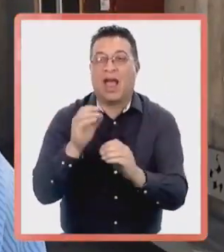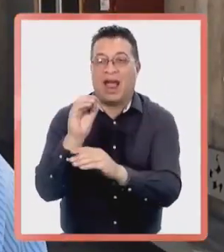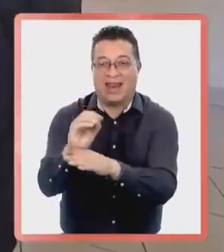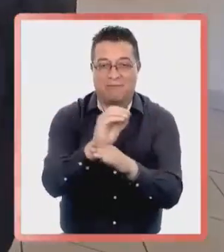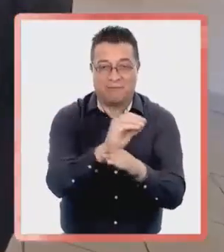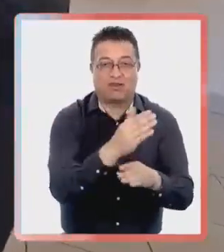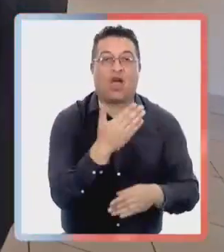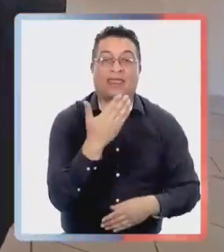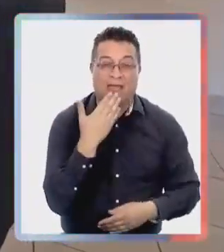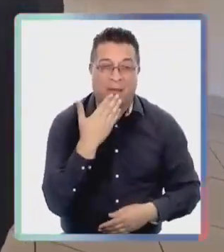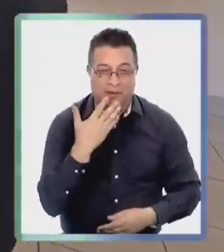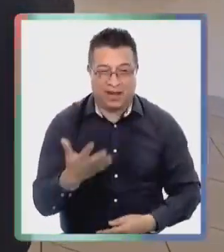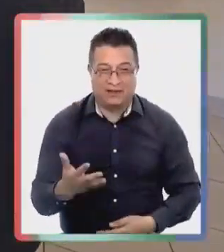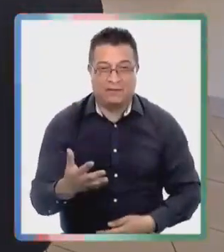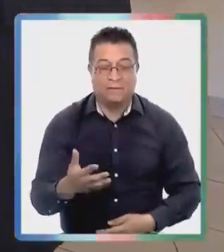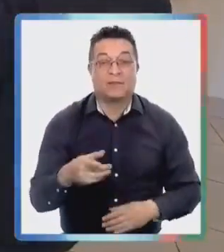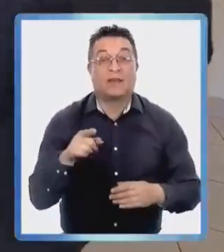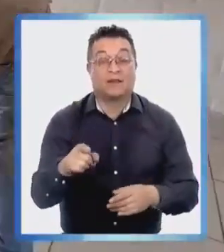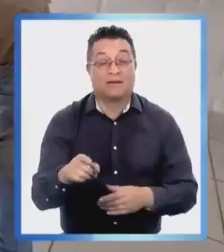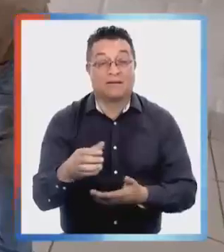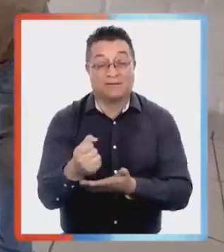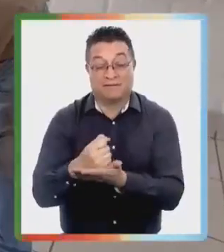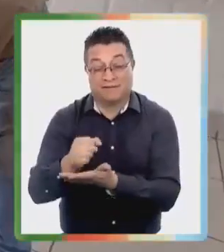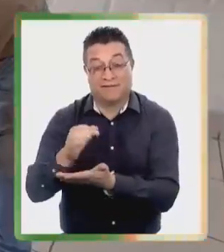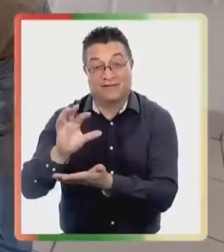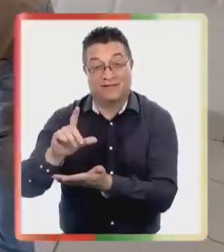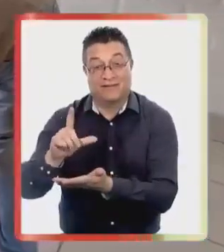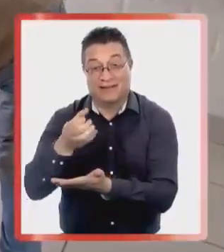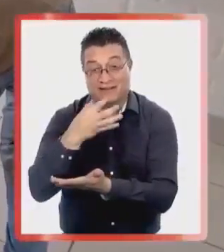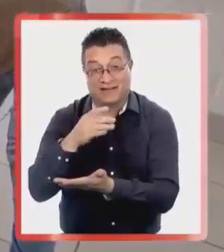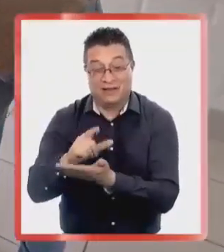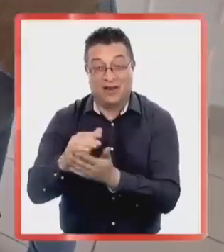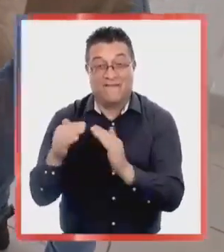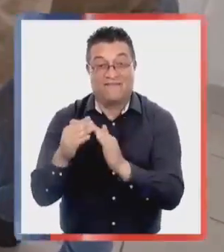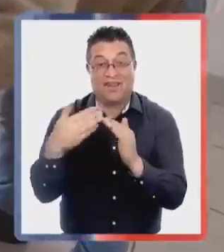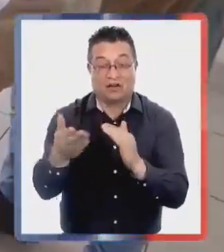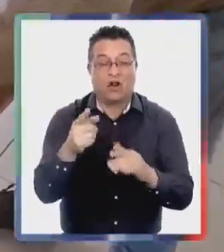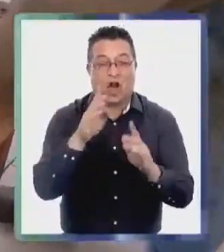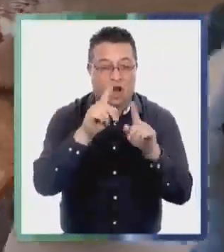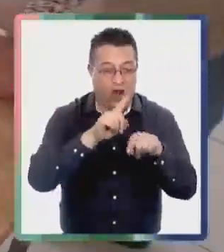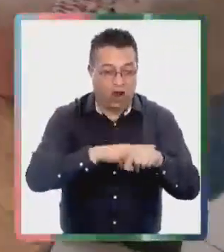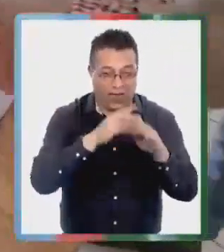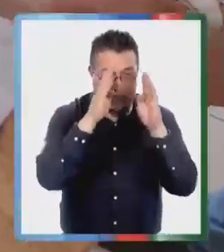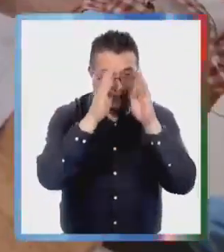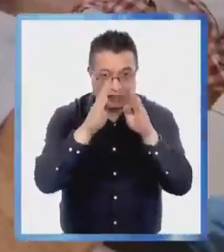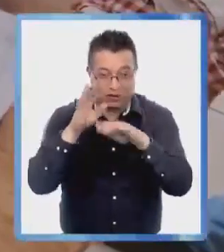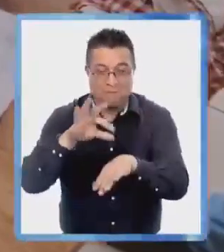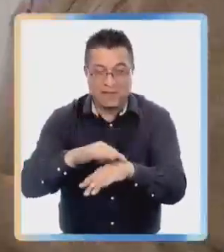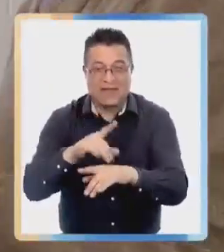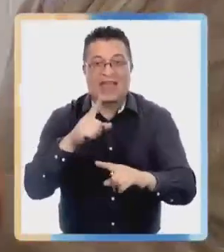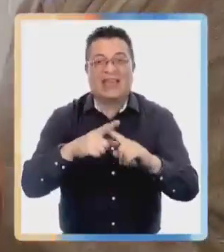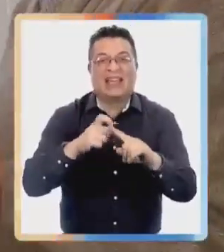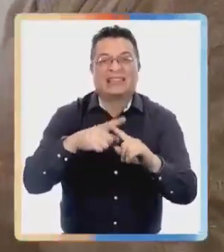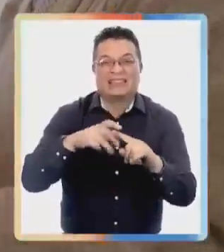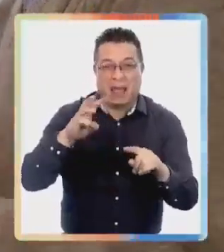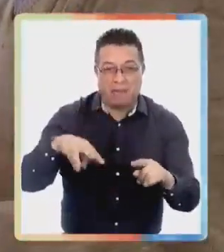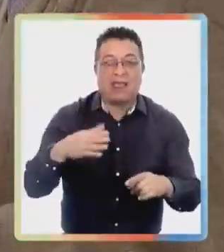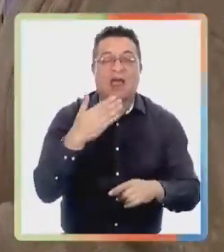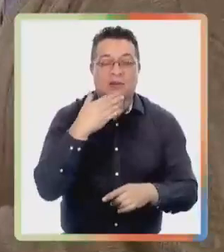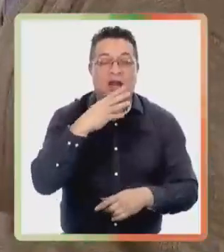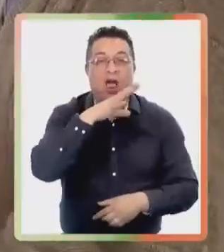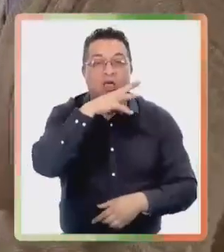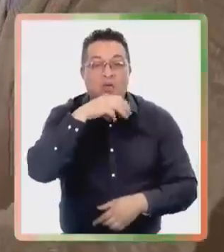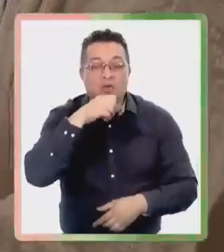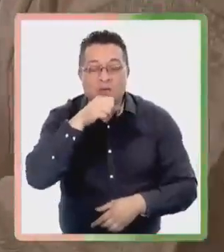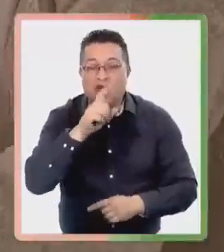alimentos. Farmacia en tu Barrio, que a futuro pretende sumar el servicio de horas de atención médica y de exámenes para que los adultos